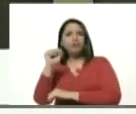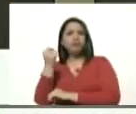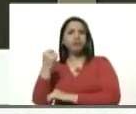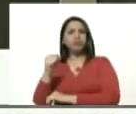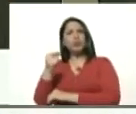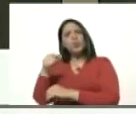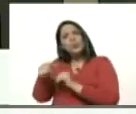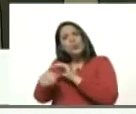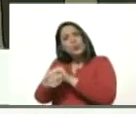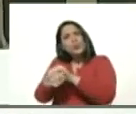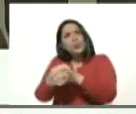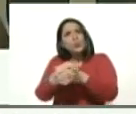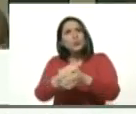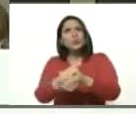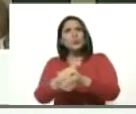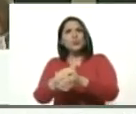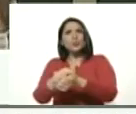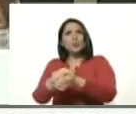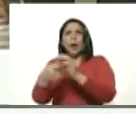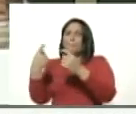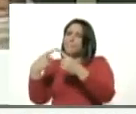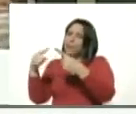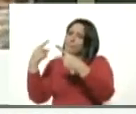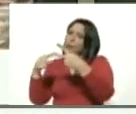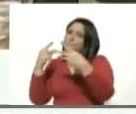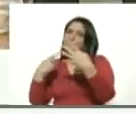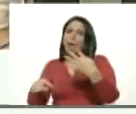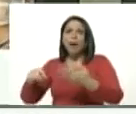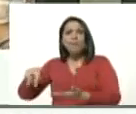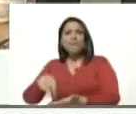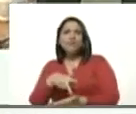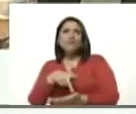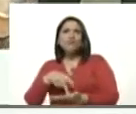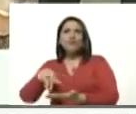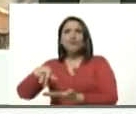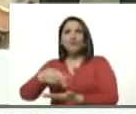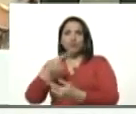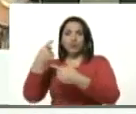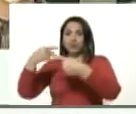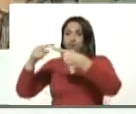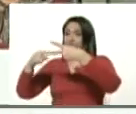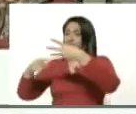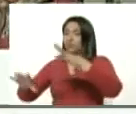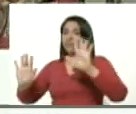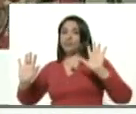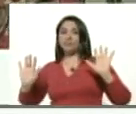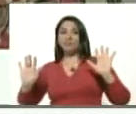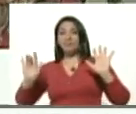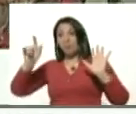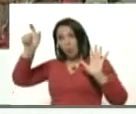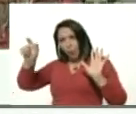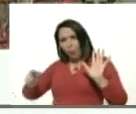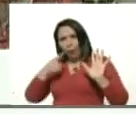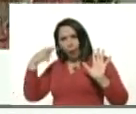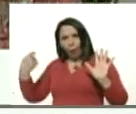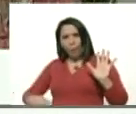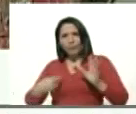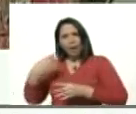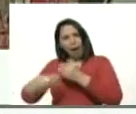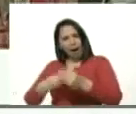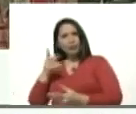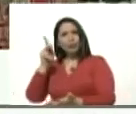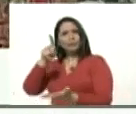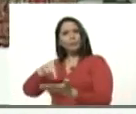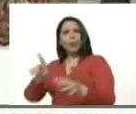en tortugas, en performance, en patines. En fin, Aquiles ha hecho presencia en